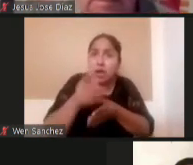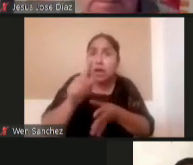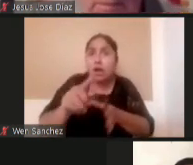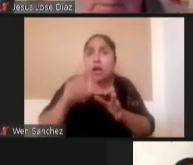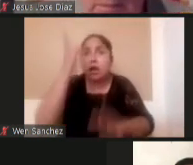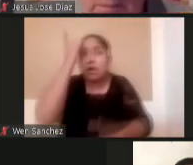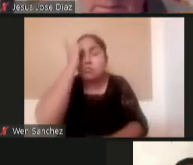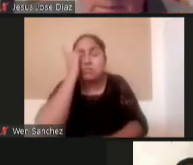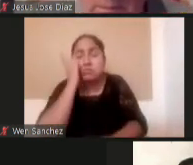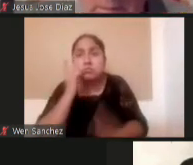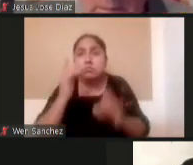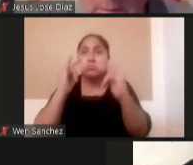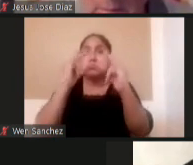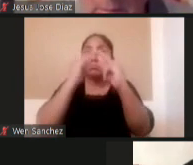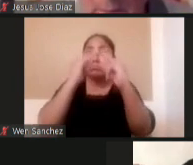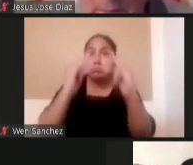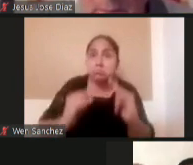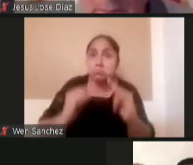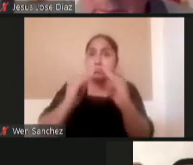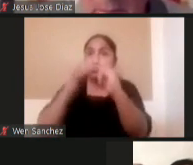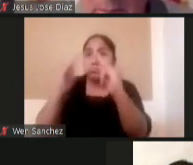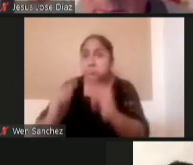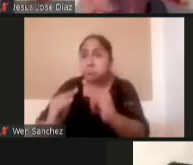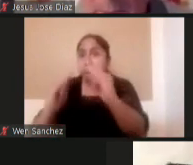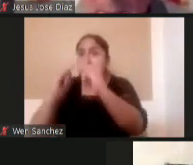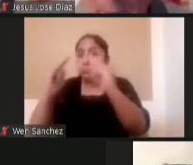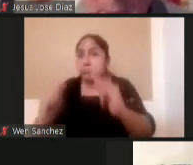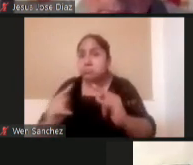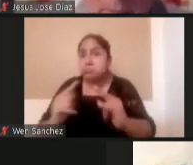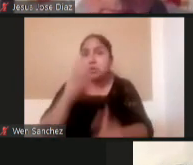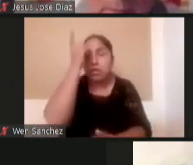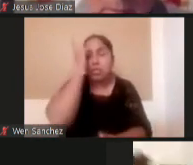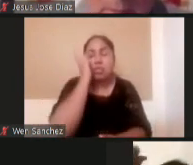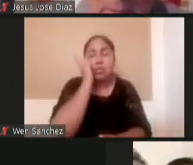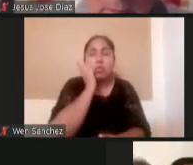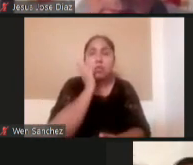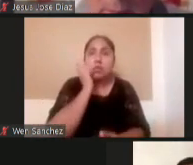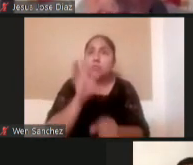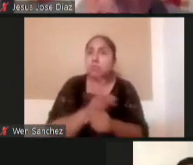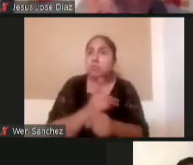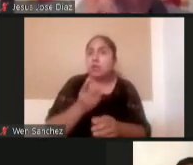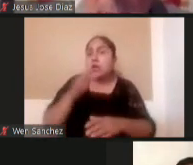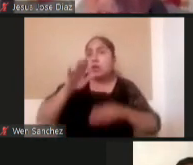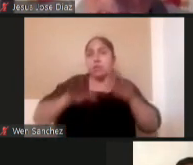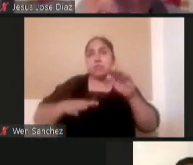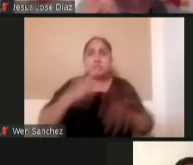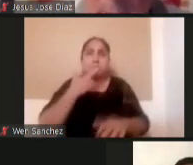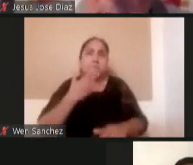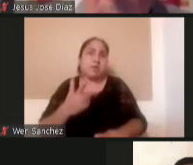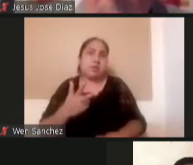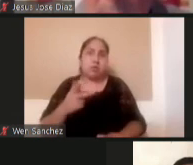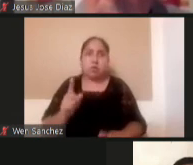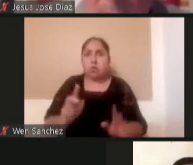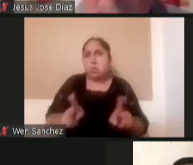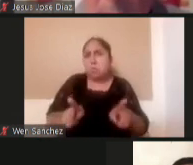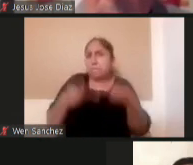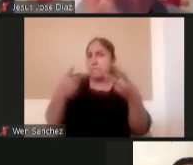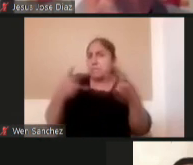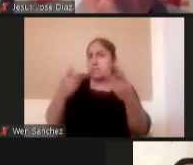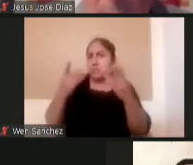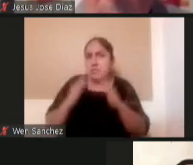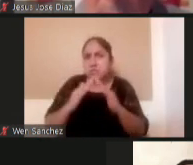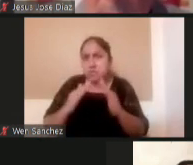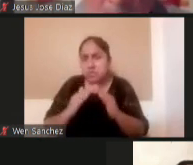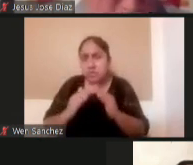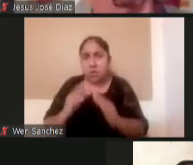de Juárez en el reporte de la problemática, o también familias que optan por vender o rentar sus viviendas. Solicitamos al cuerpo de